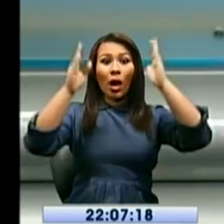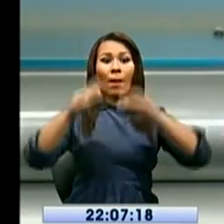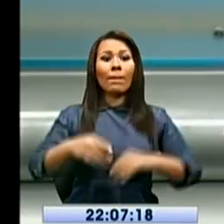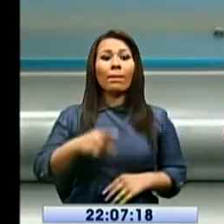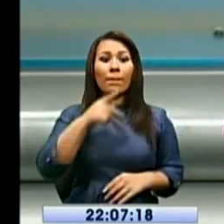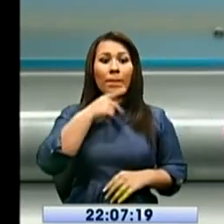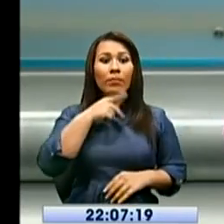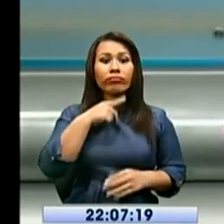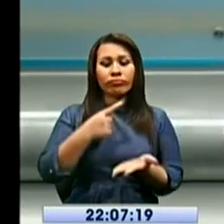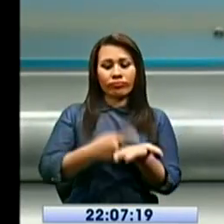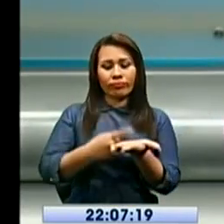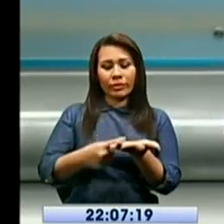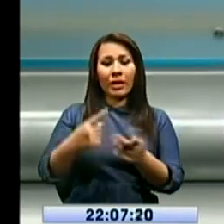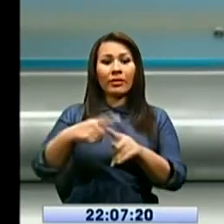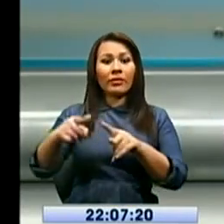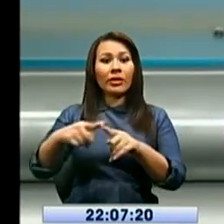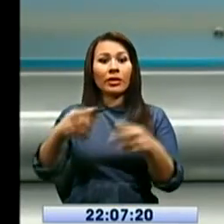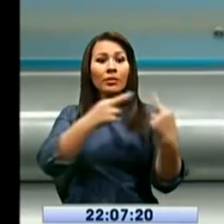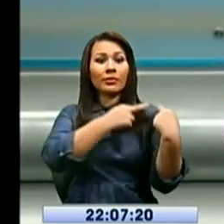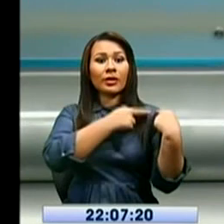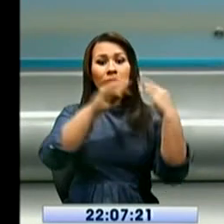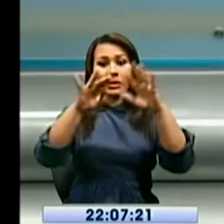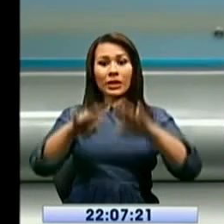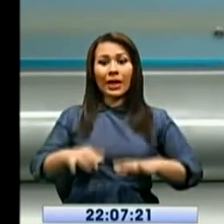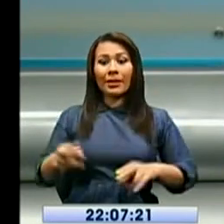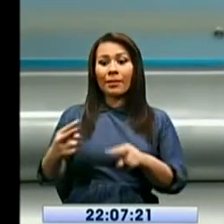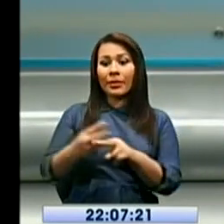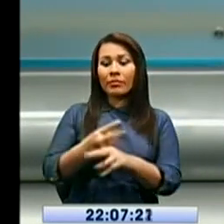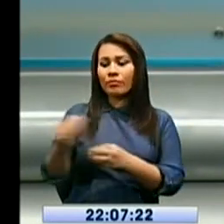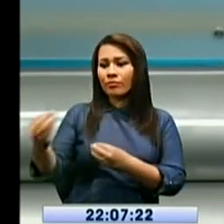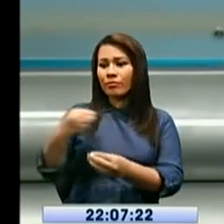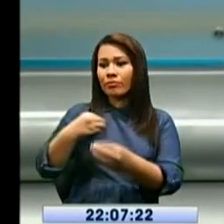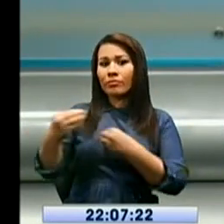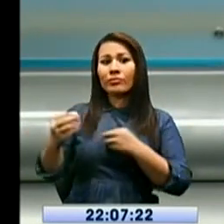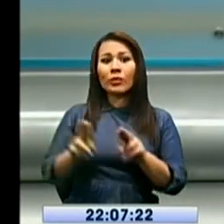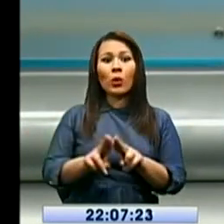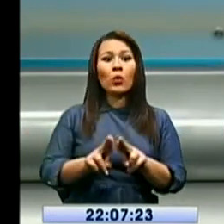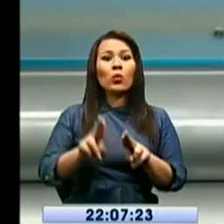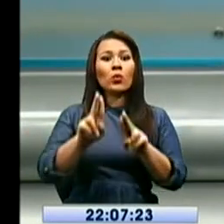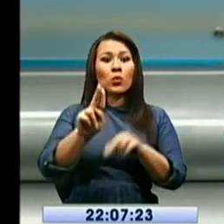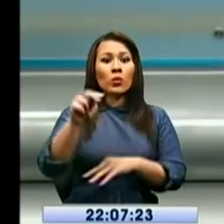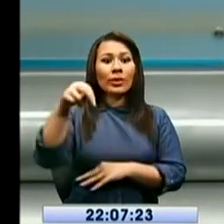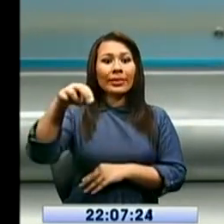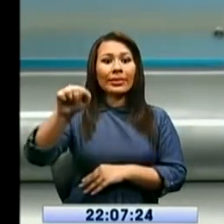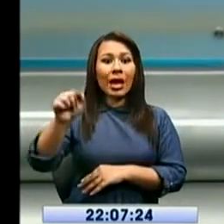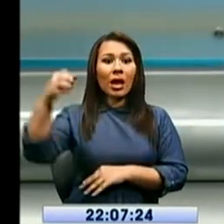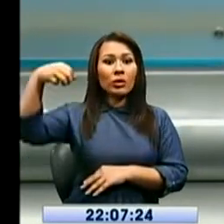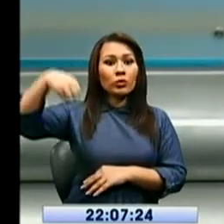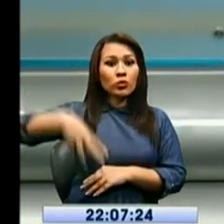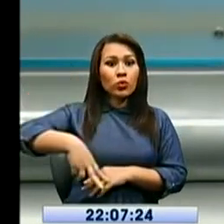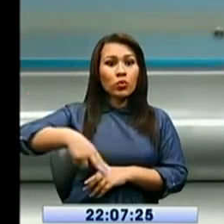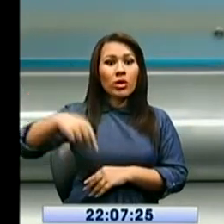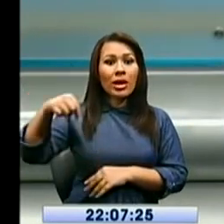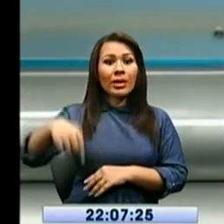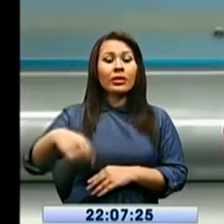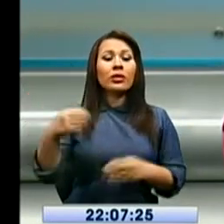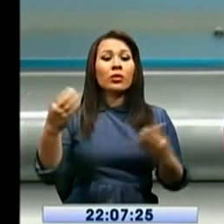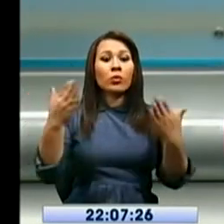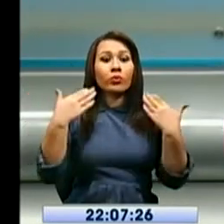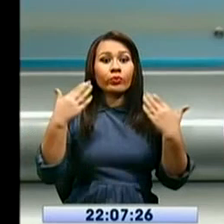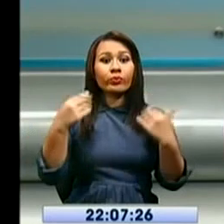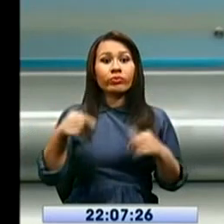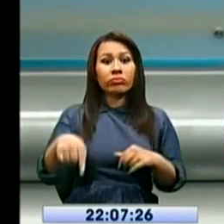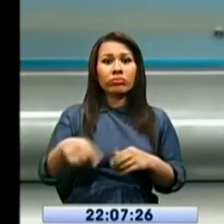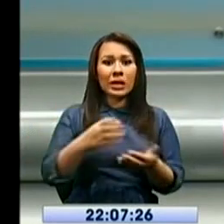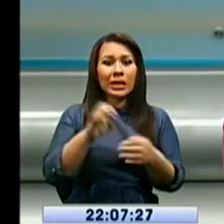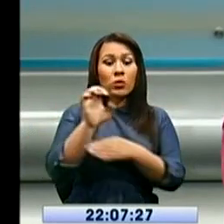los representantes de gestión de riesgo de los países que conforman la UNASUR con la titular de este organismo en Ecuador para evaluar